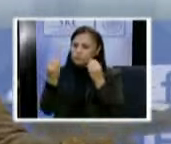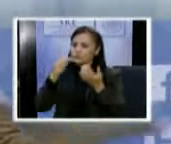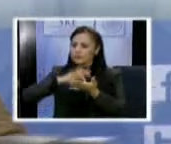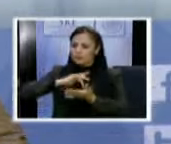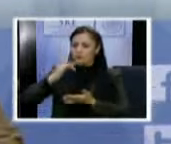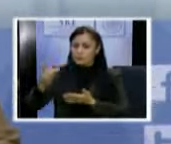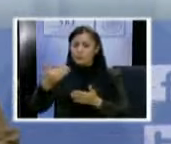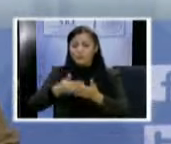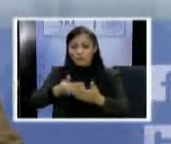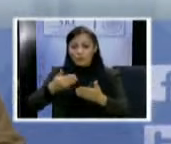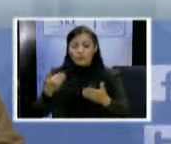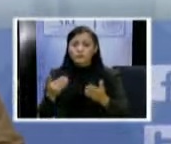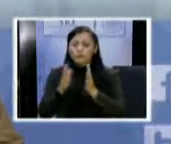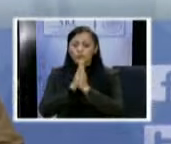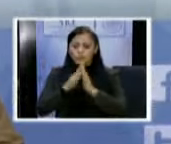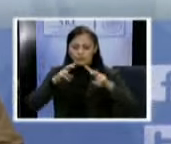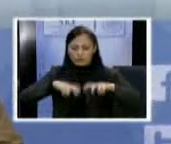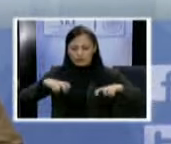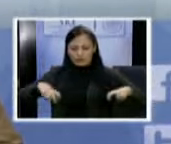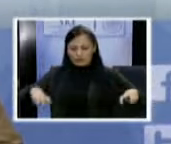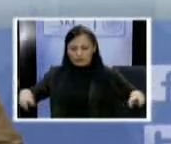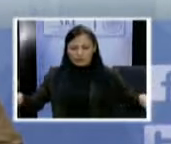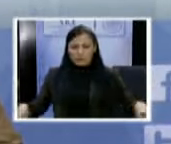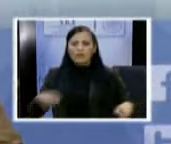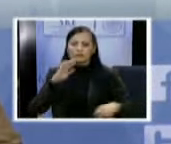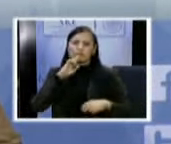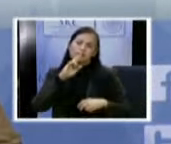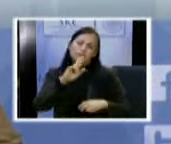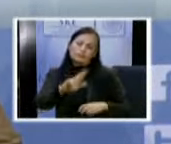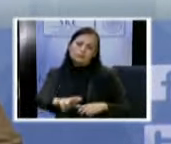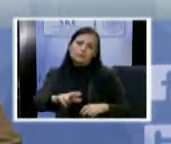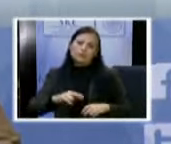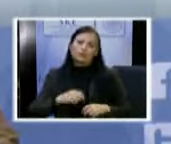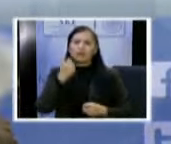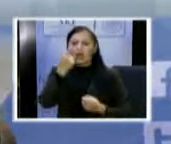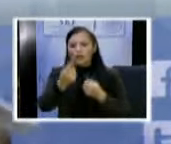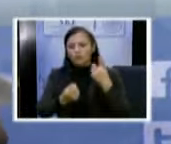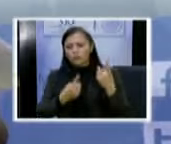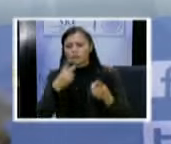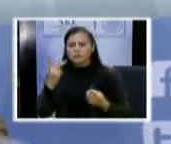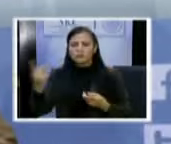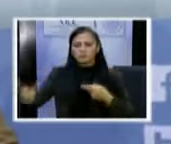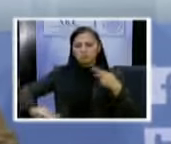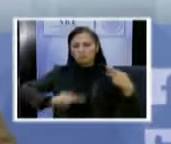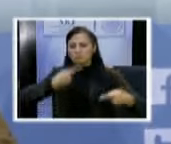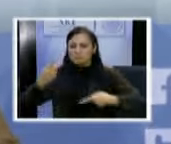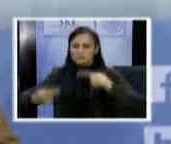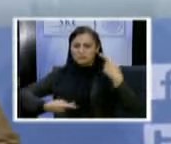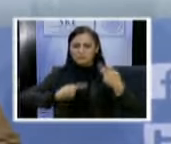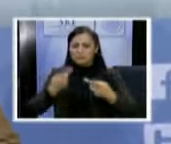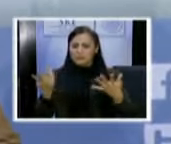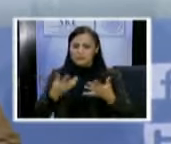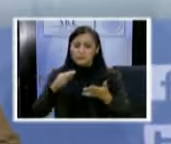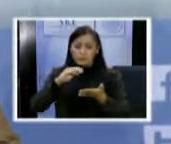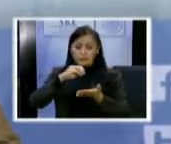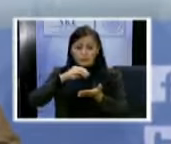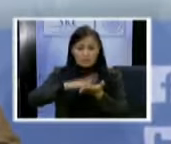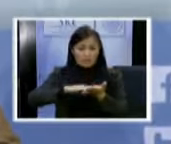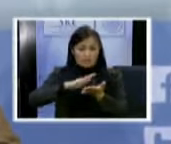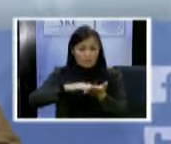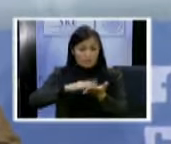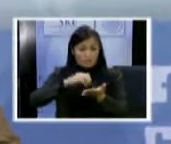antes pedirle a nuestros ponentes que dieran, por favor, respuesta a algunas preguntas que se hicieron llegar por escrito por parte